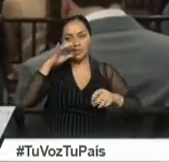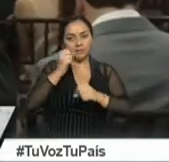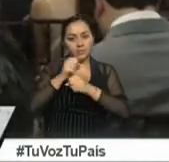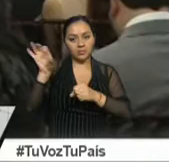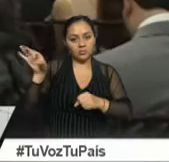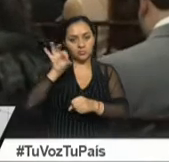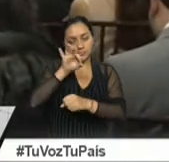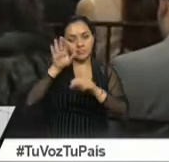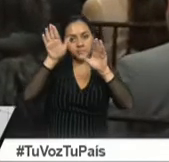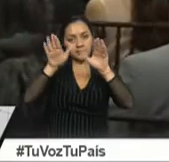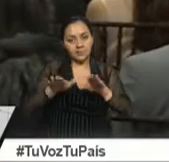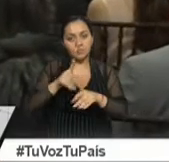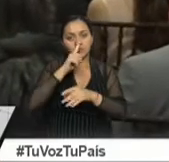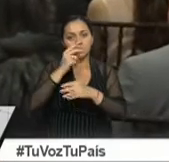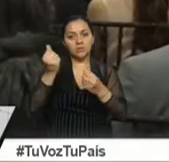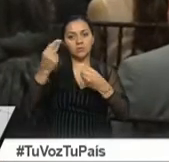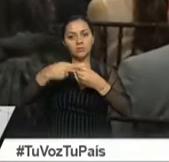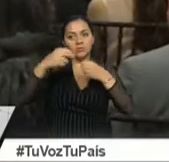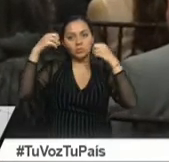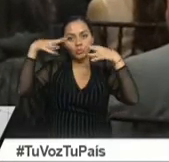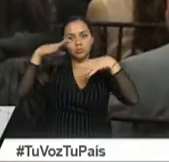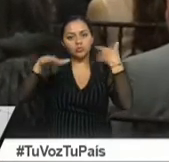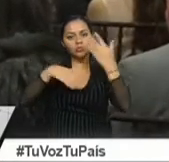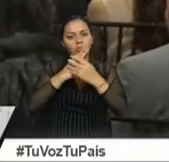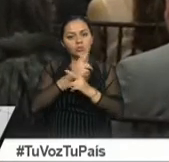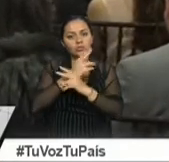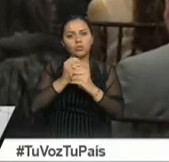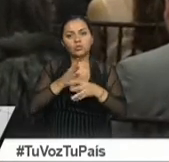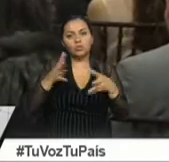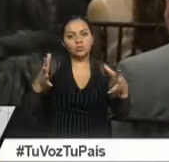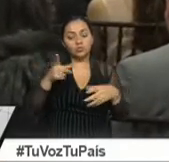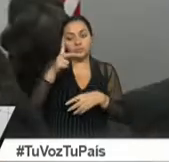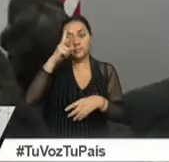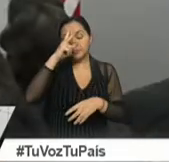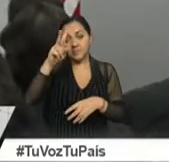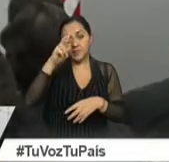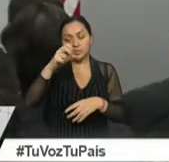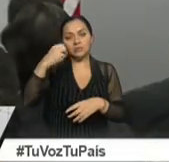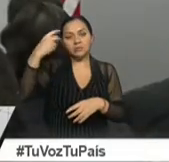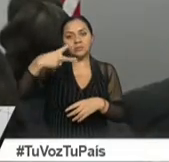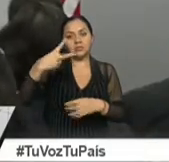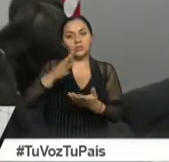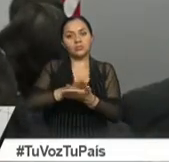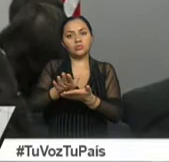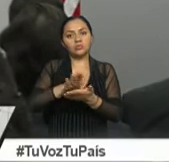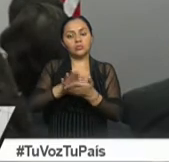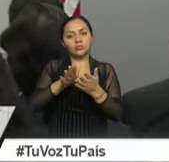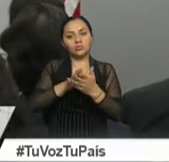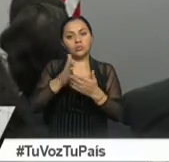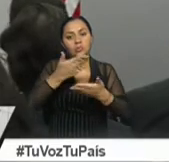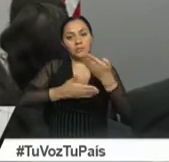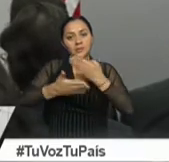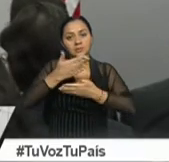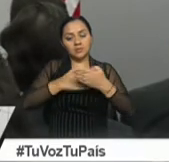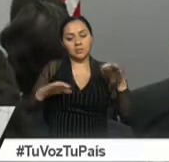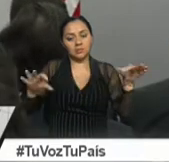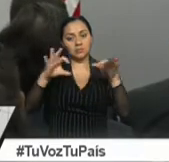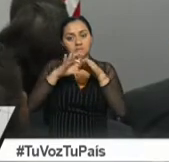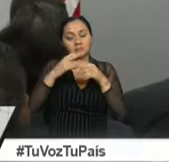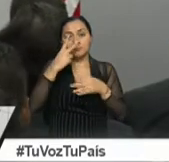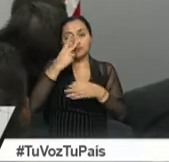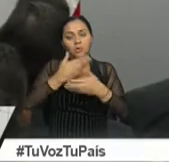como disminuir el costo de los energéticos para los consumidores. México es el segundo socio comercial en energía de Estados Unidos, con un